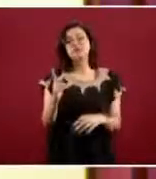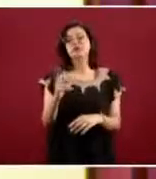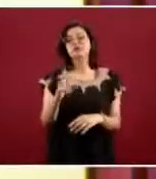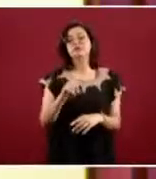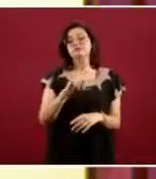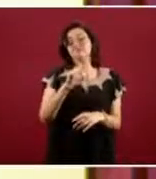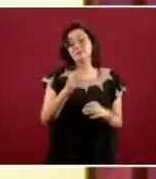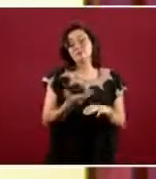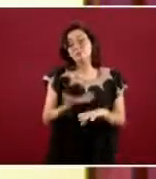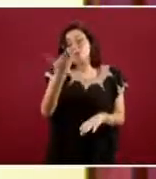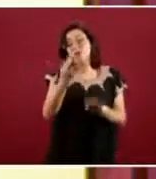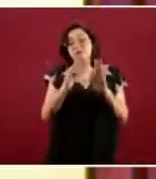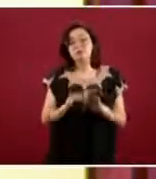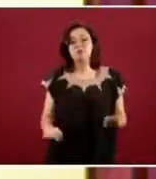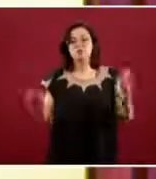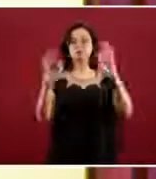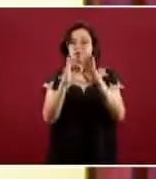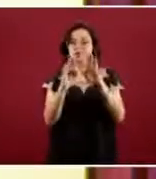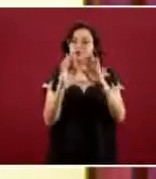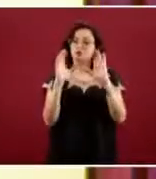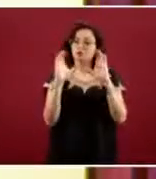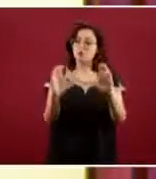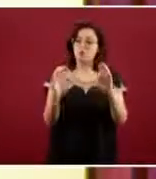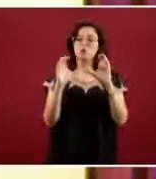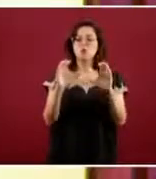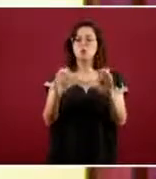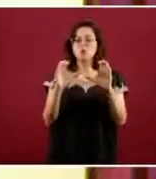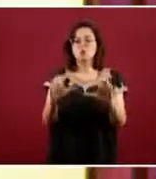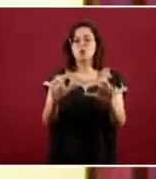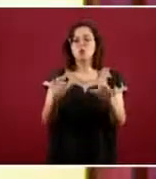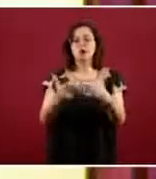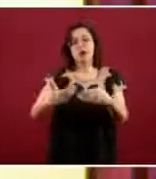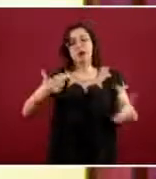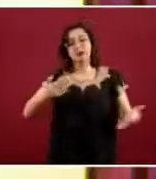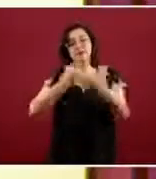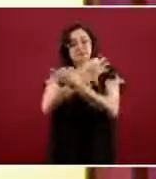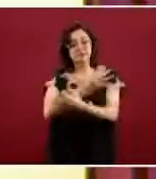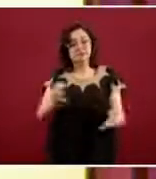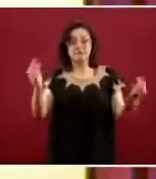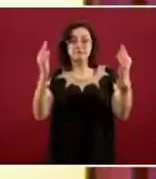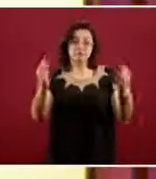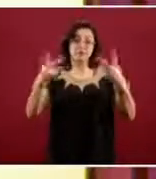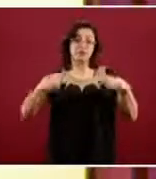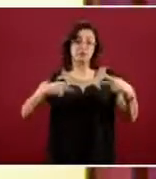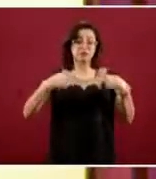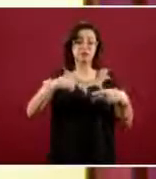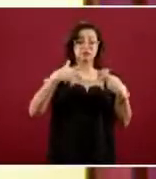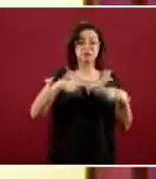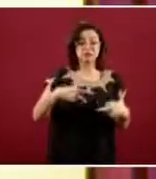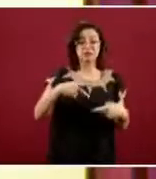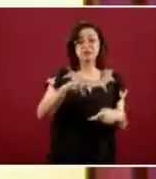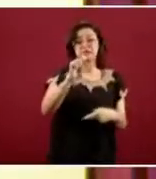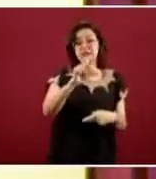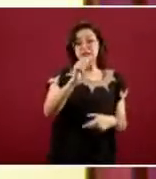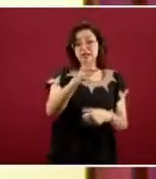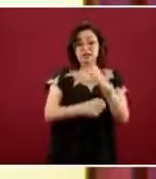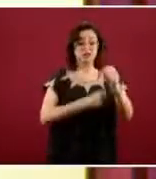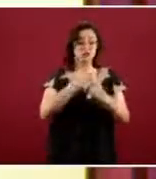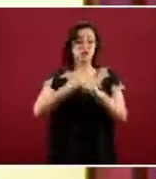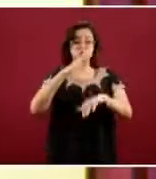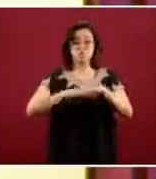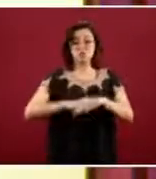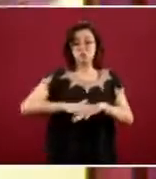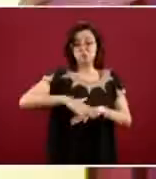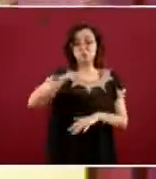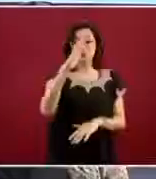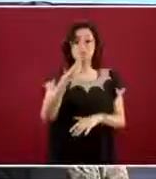ahí la importancia de la medida de seguridad en su momento emitida, que pide a estas personas, es decir, a los mayores de 60 años